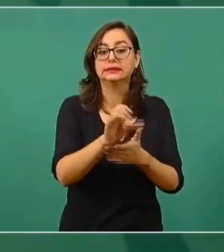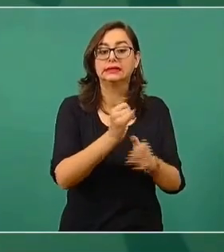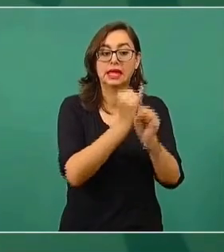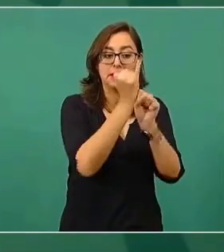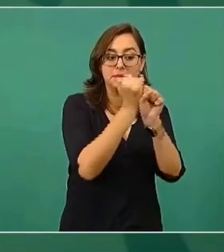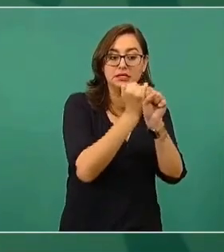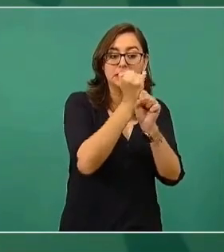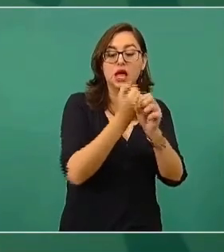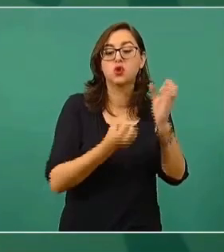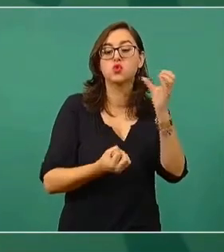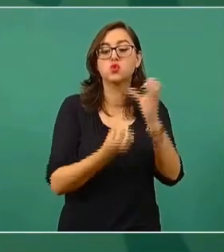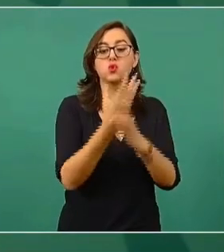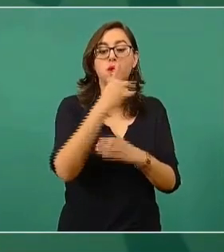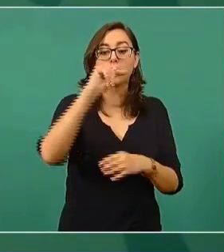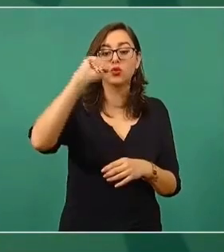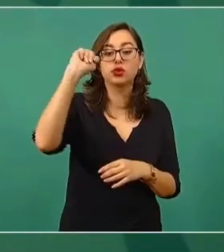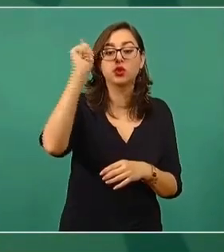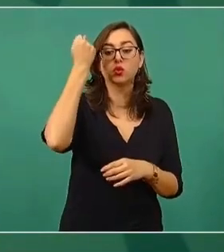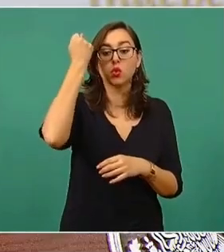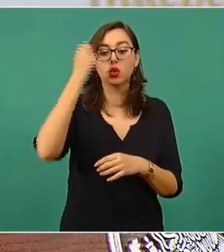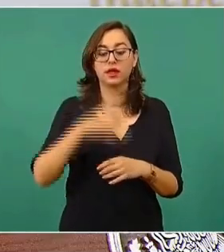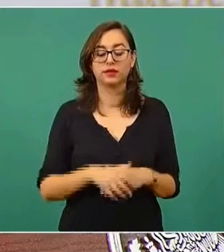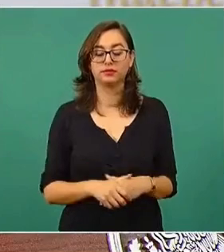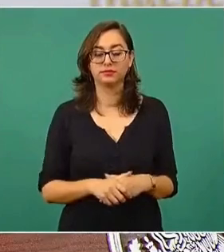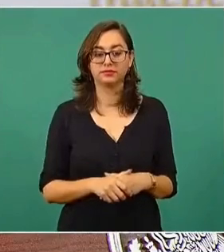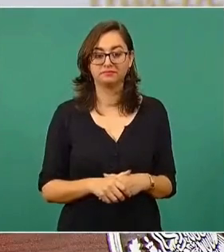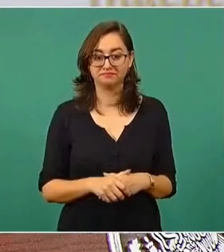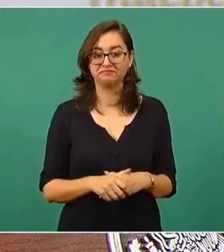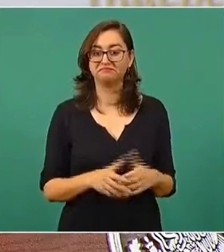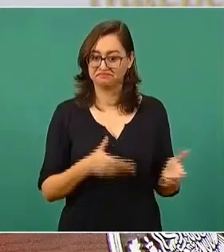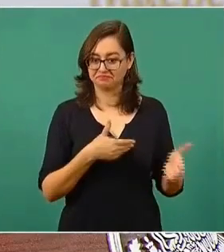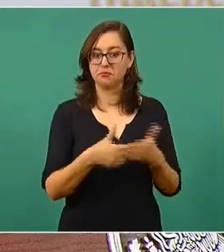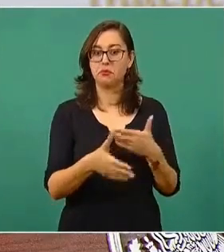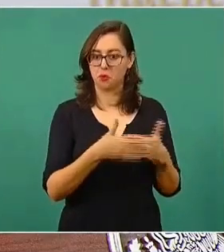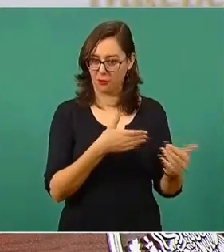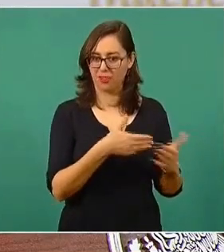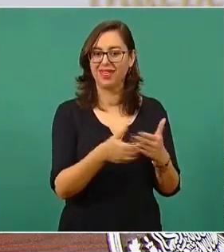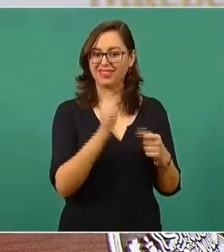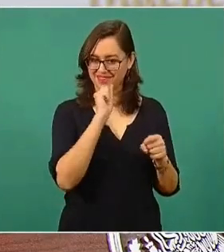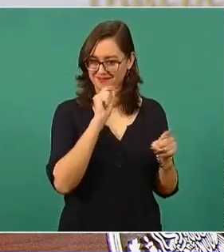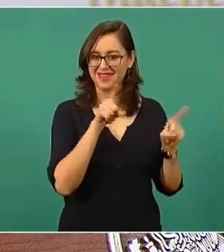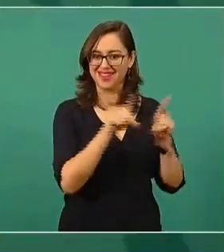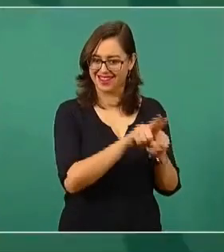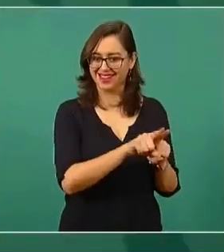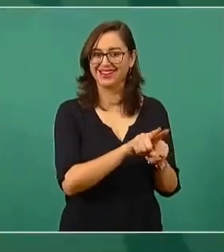sobre tecnología, algo que se puso de moda, igual que el cambio climático.